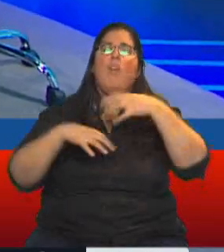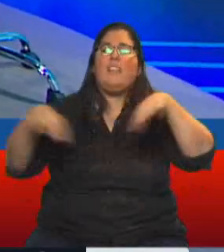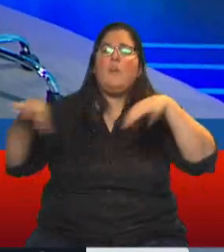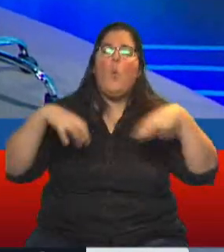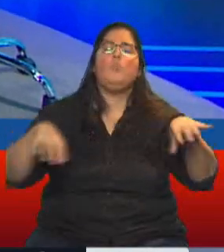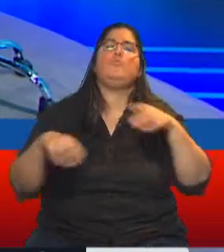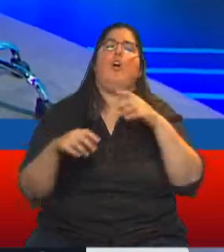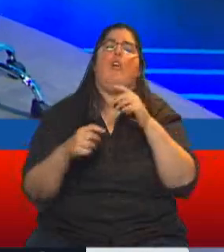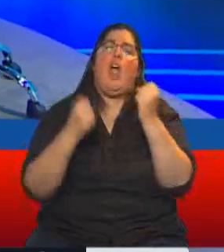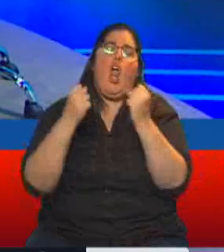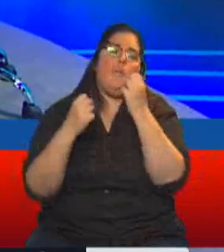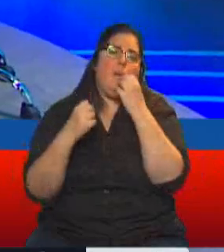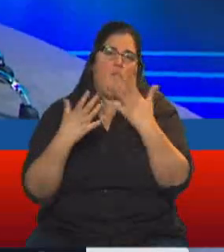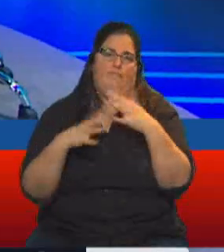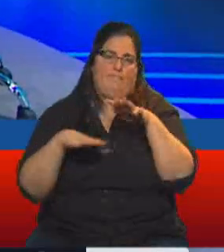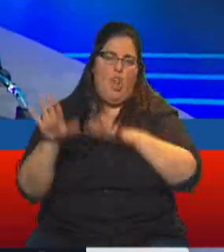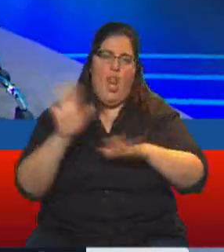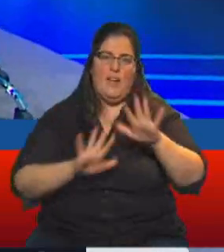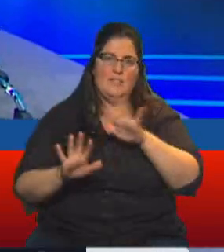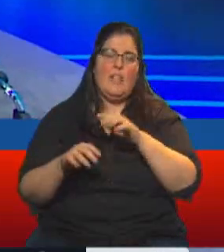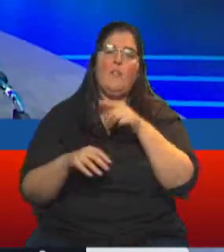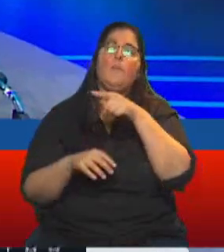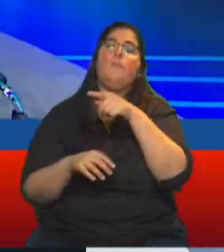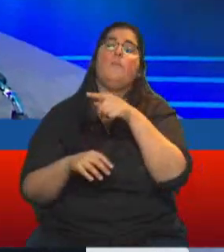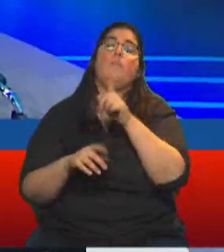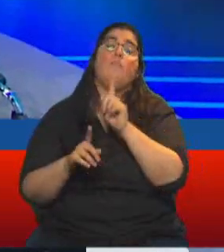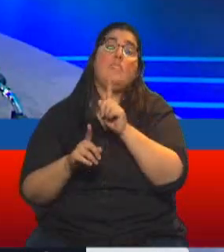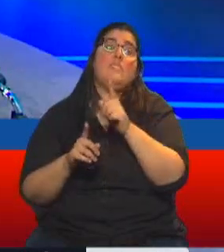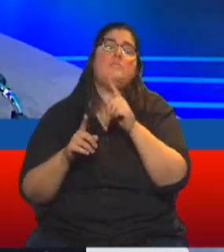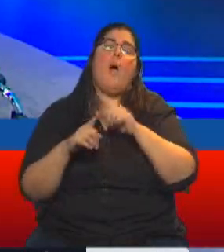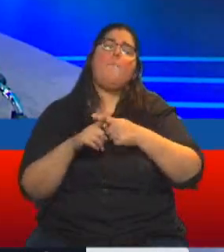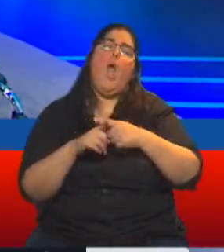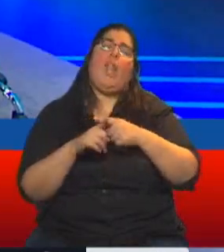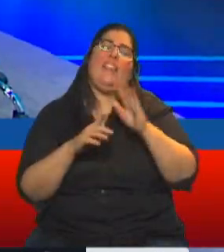principio, que como se ve son dentro de una política de izquierda, una izquierda moderada. Claro. Vamos